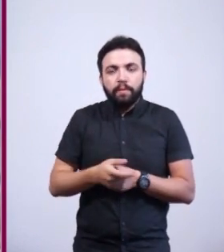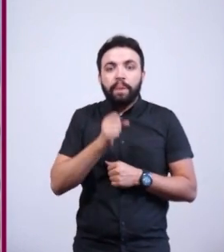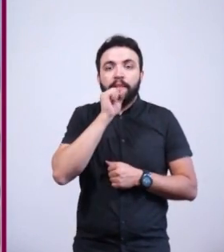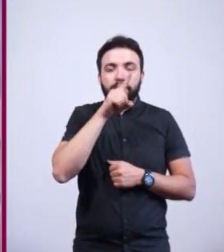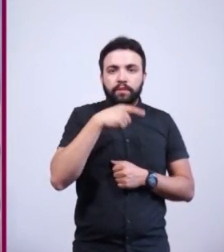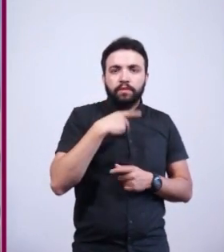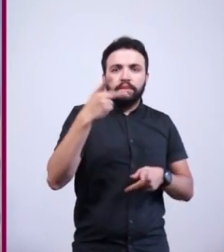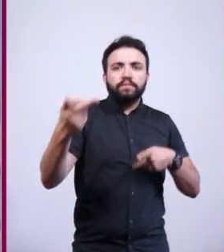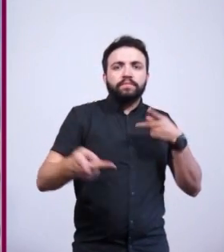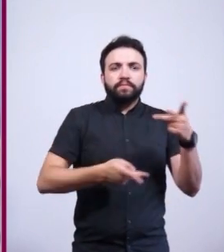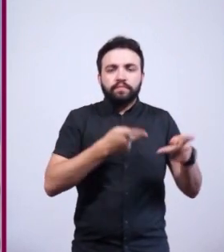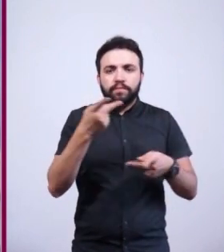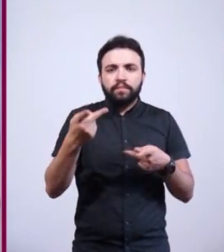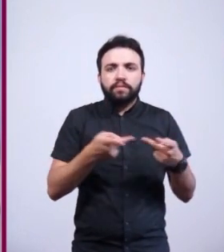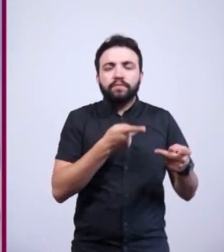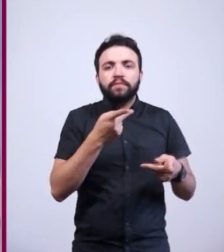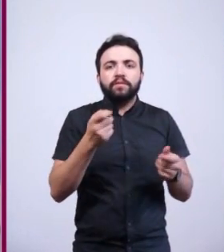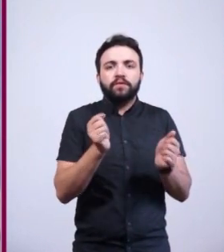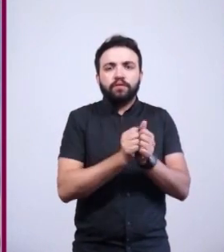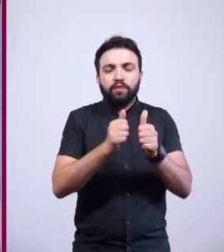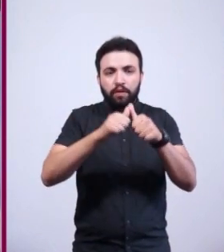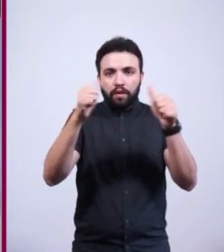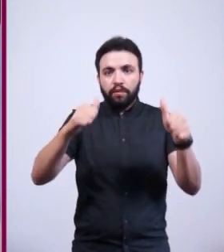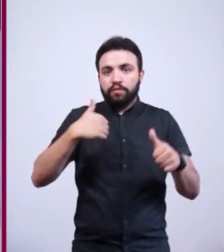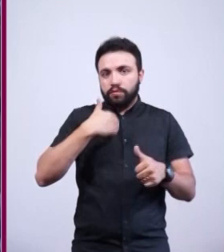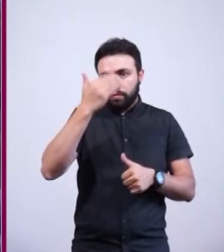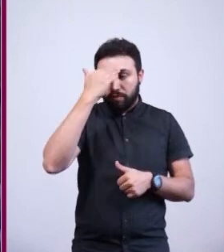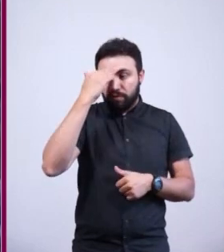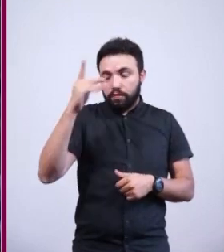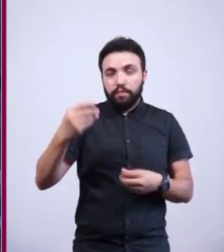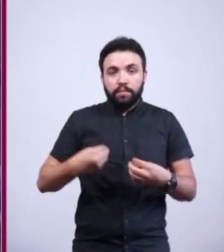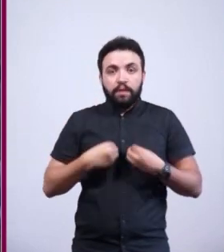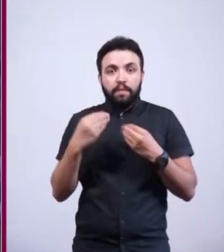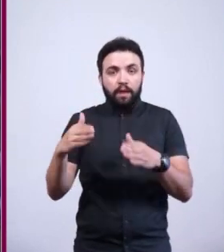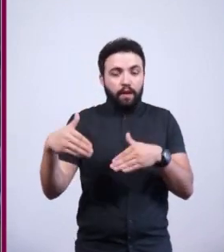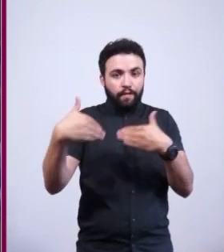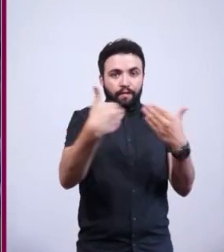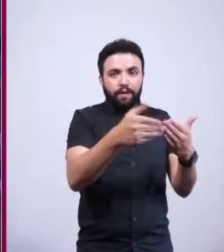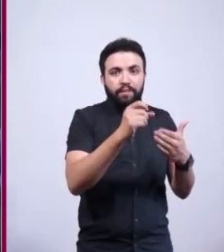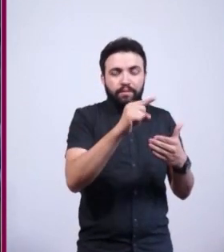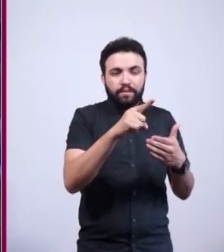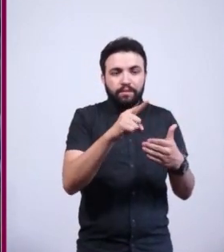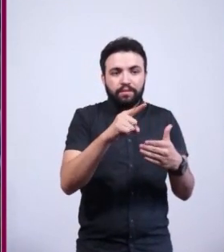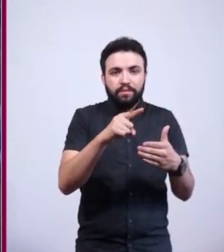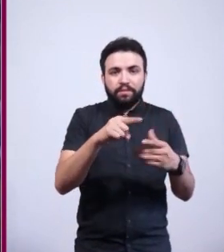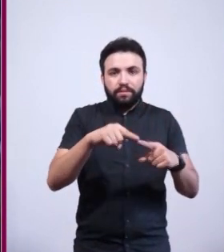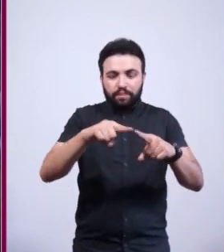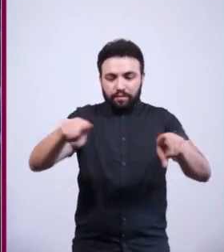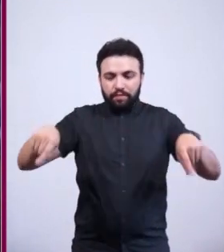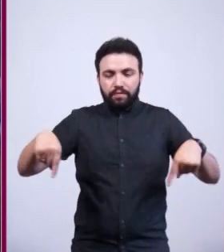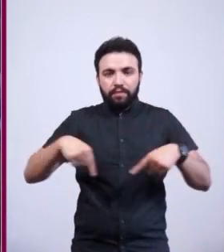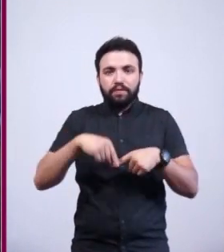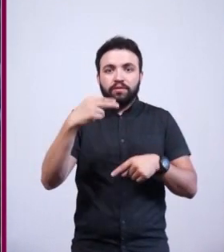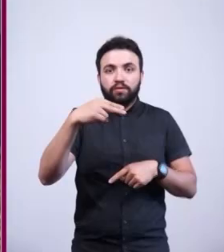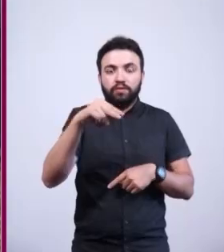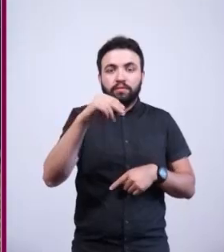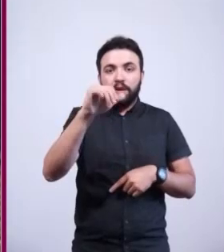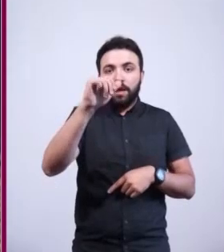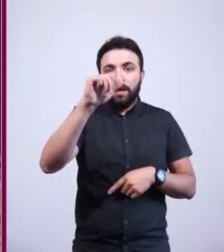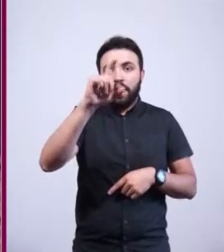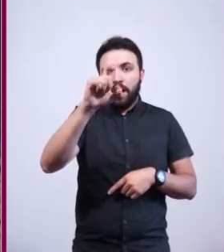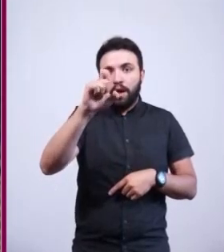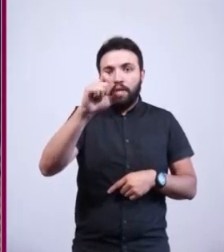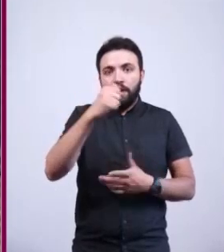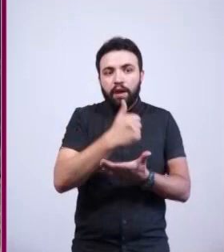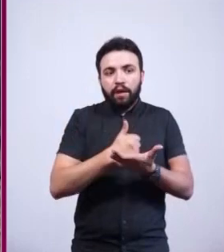un artista que conocí que vive ahí, afuera de este espacio, es el área del Parque Agua Azul, que se